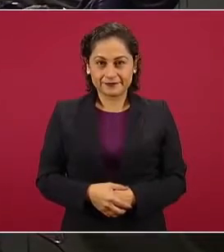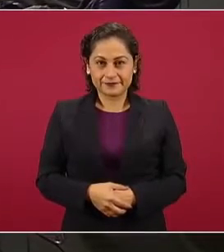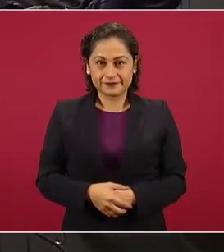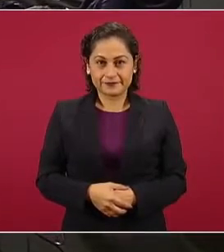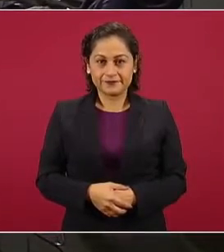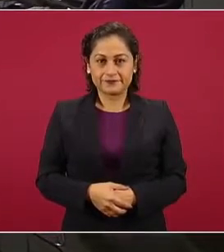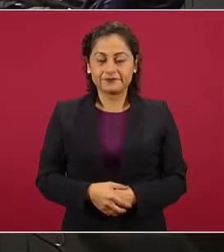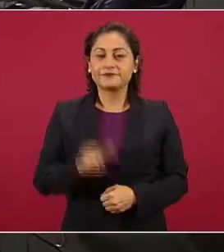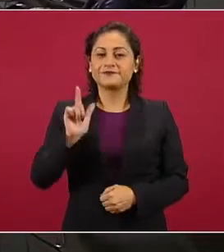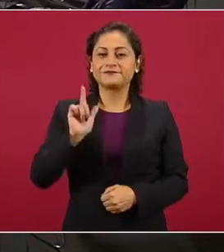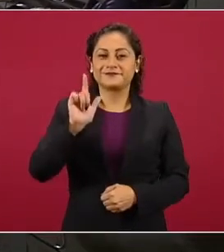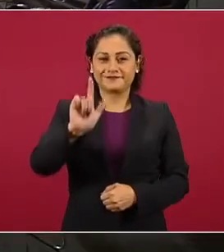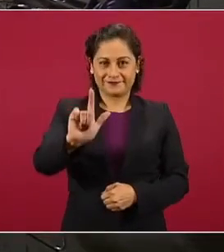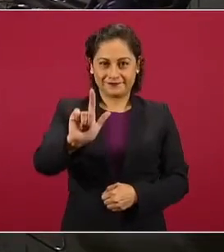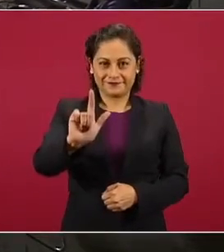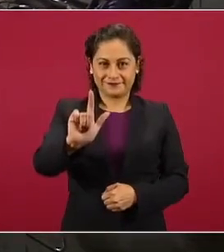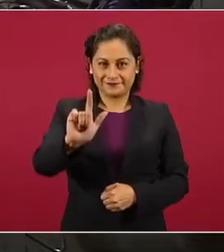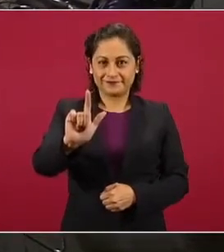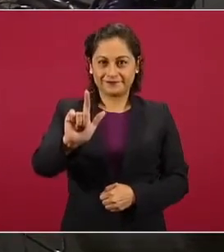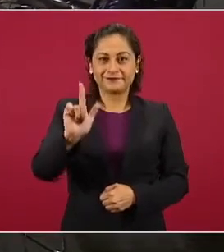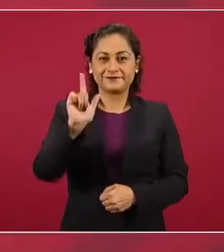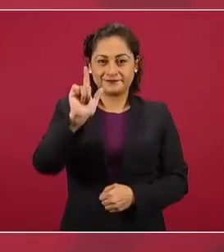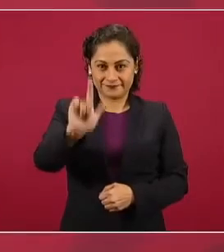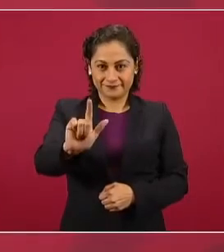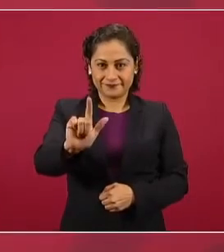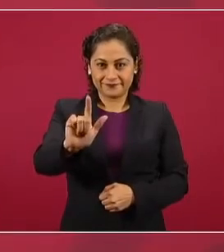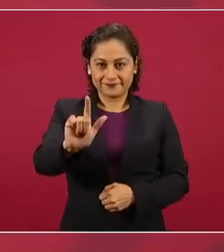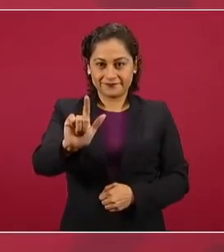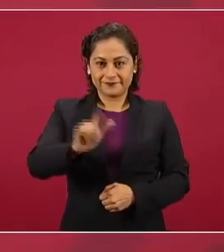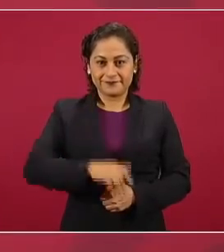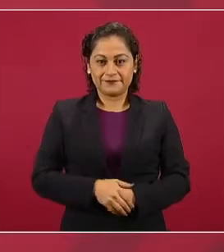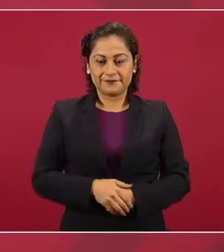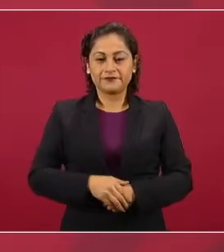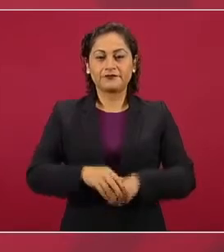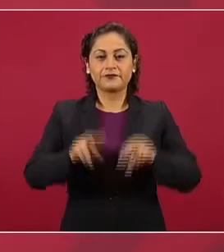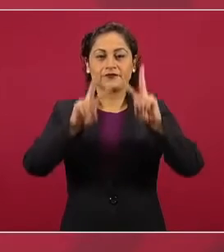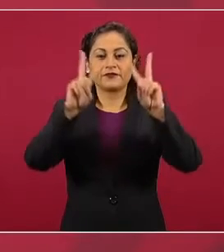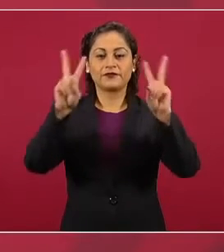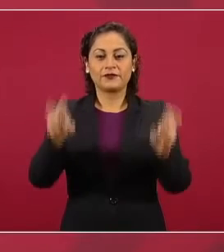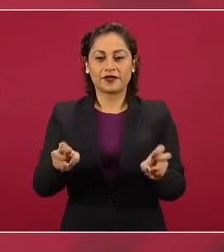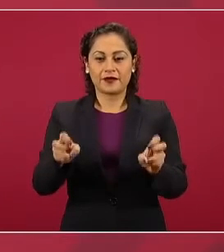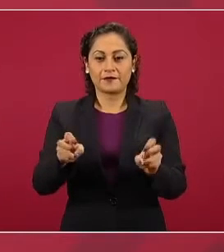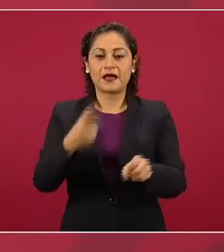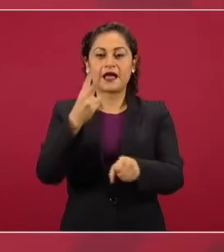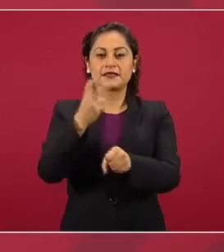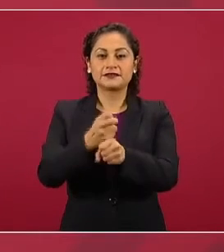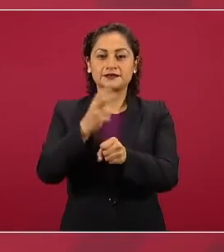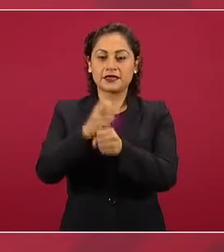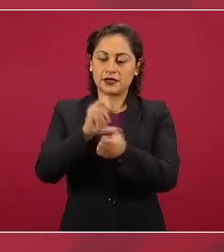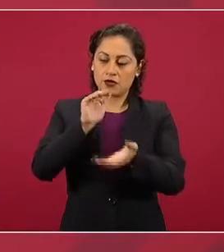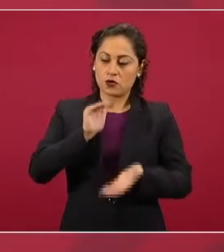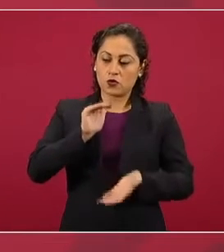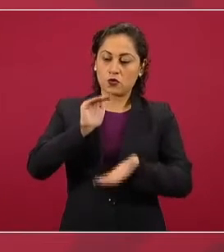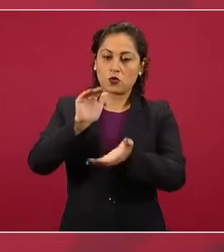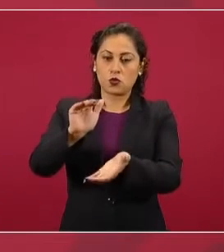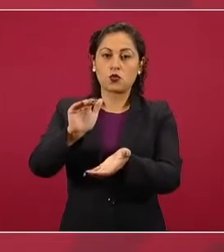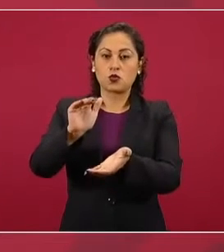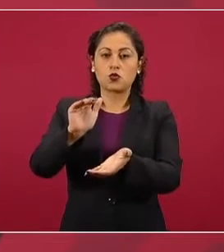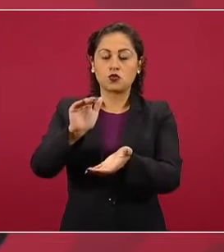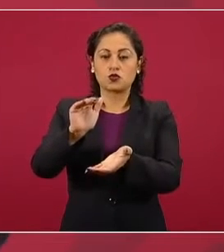El lunes, el segundo paquete de inversión con la